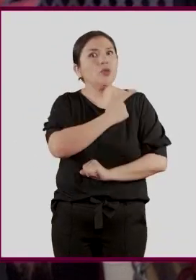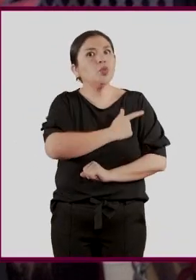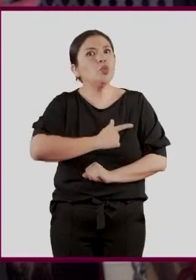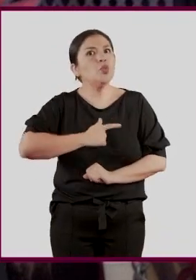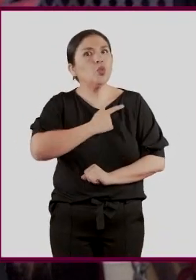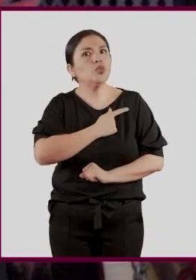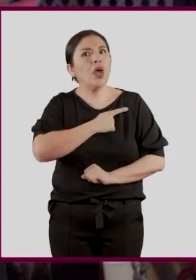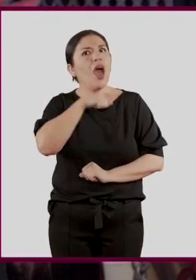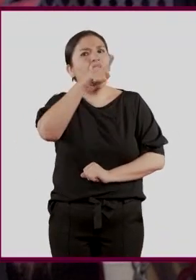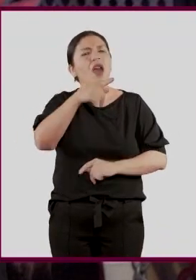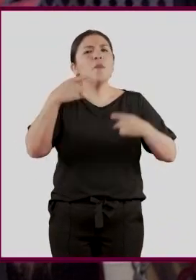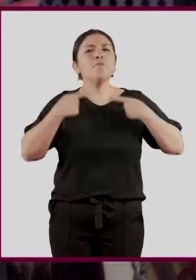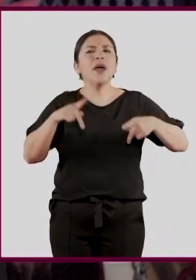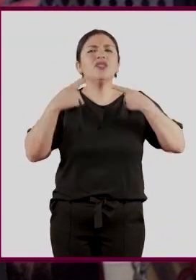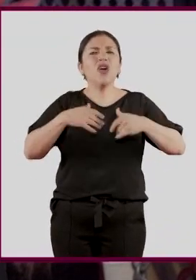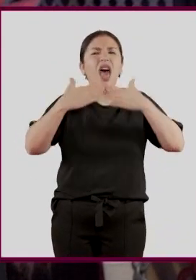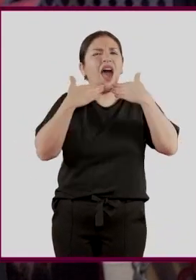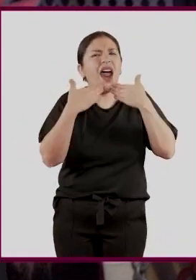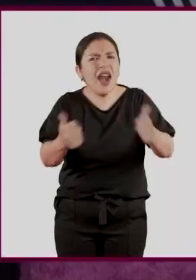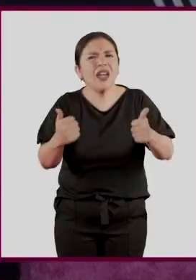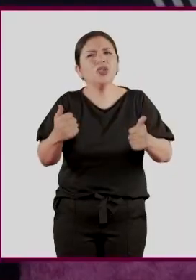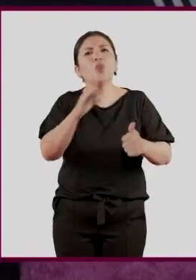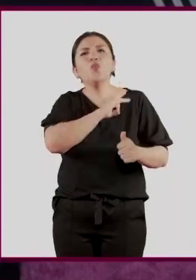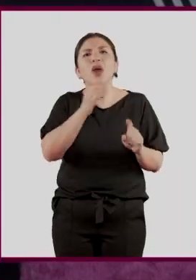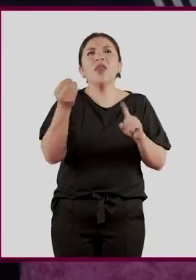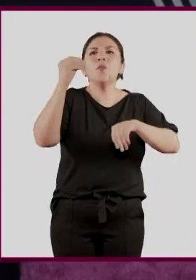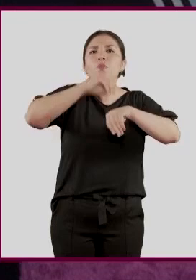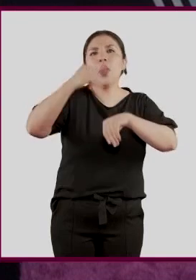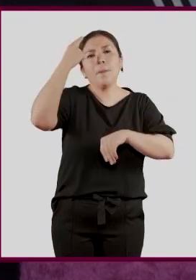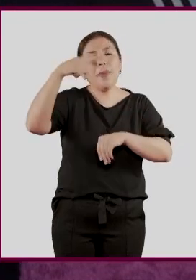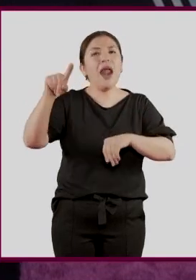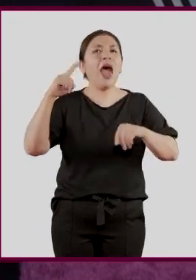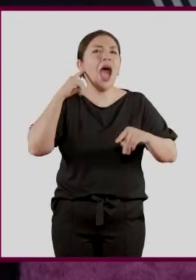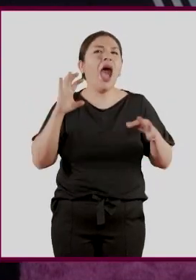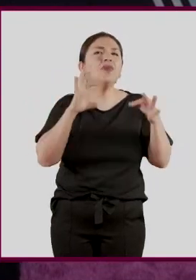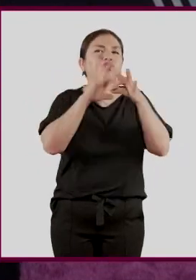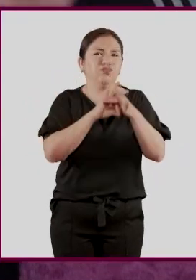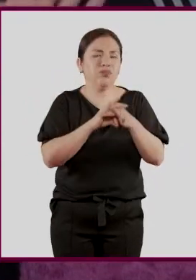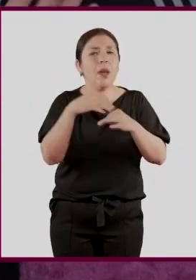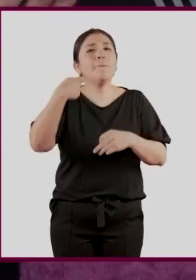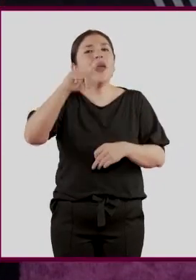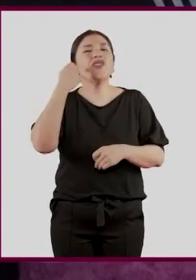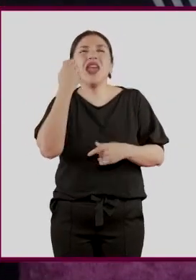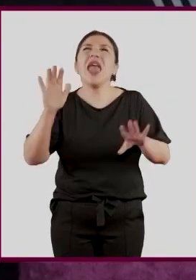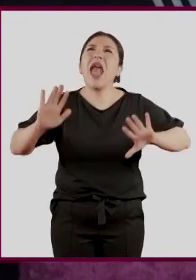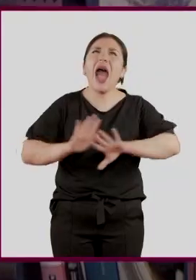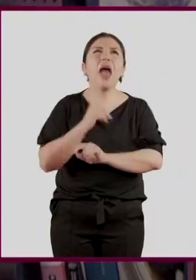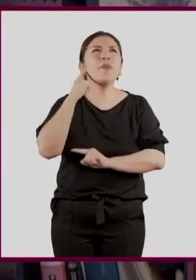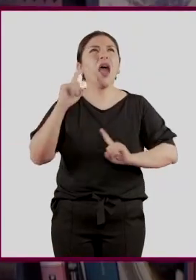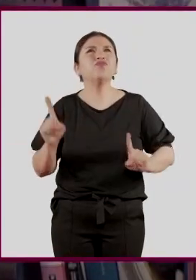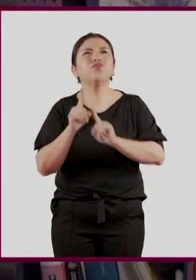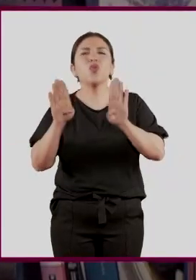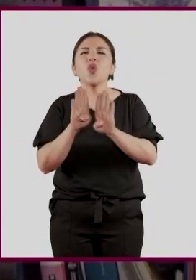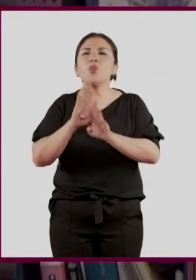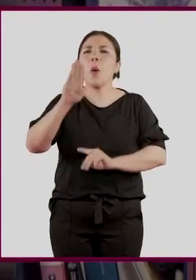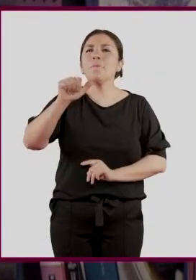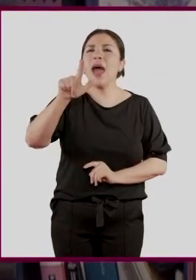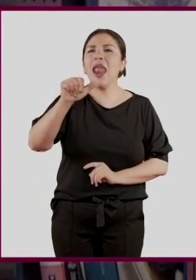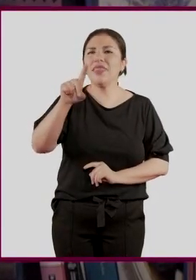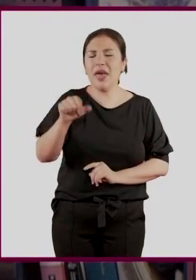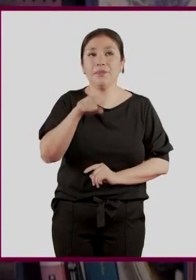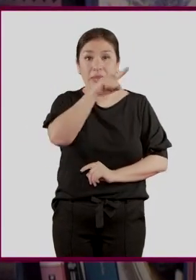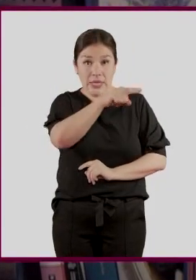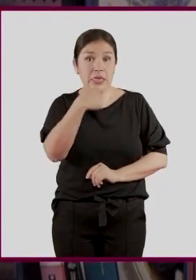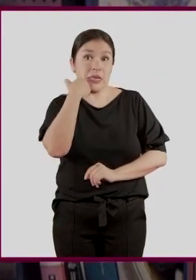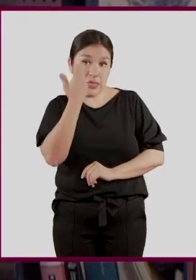mucho al ganadero de su pueblo para un anuncio, pero quiere la canción en versión balada. Pues el ganadero, para usar